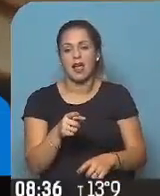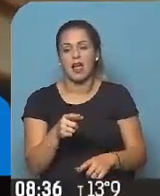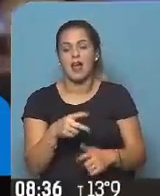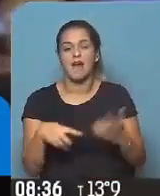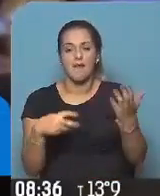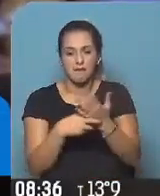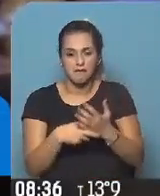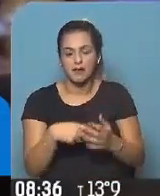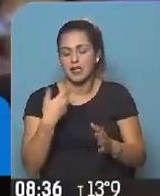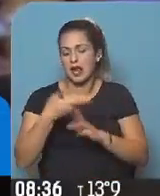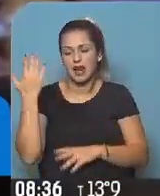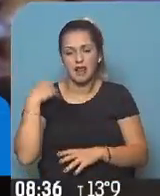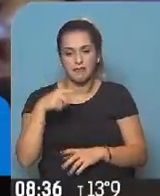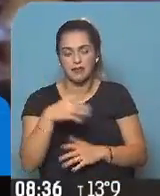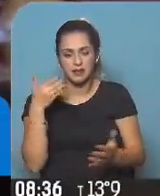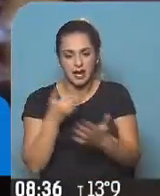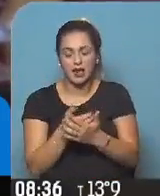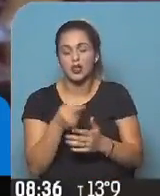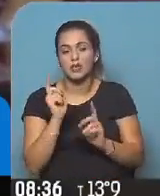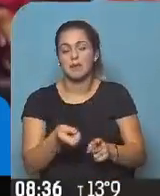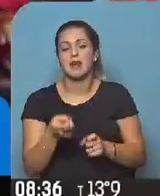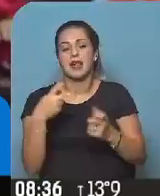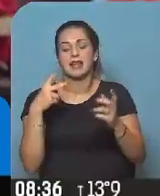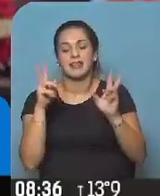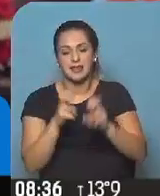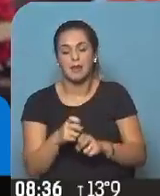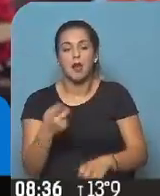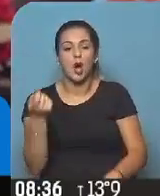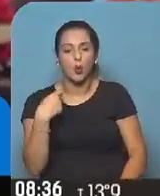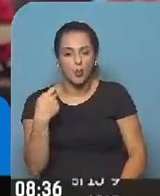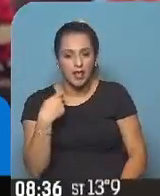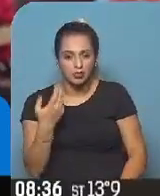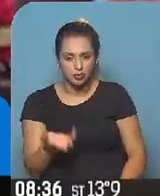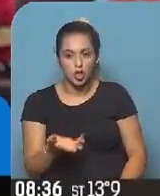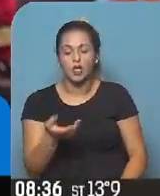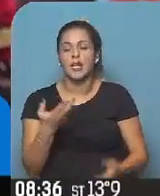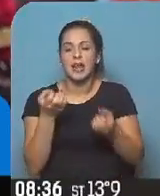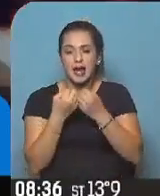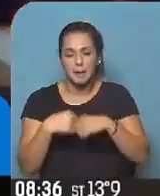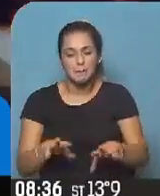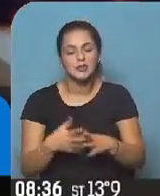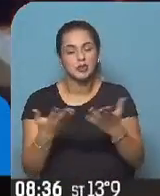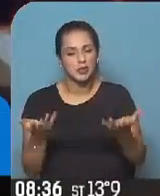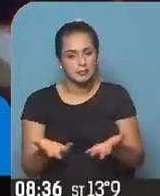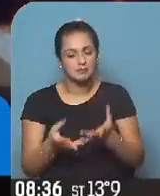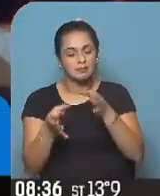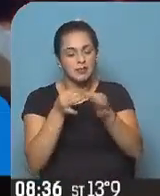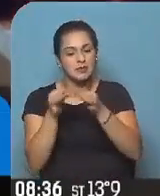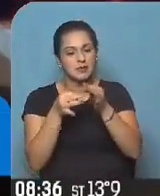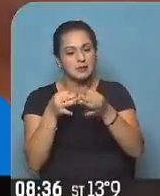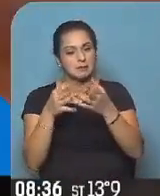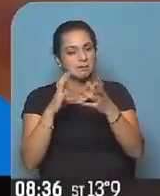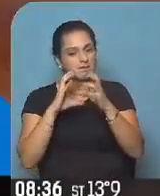a fin de año pasado y por el tema jubilados fin de año pasado comenzó en cierta medida a resquebrajarse